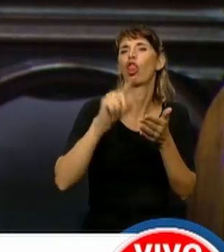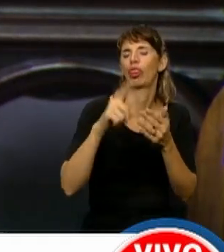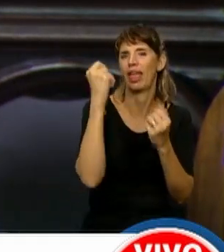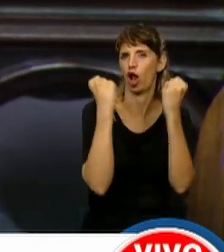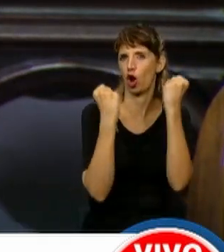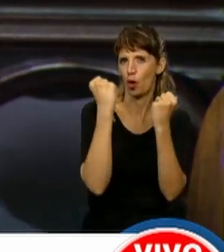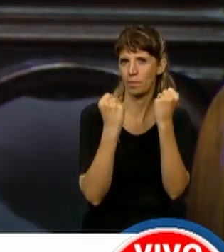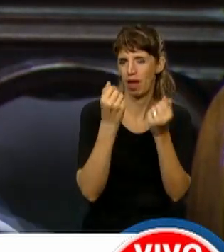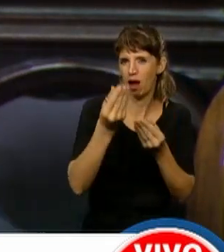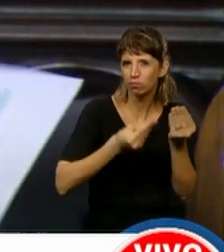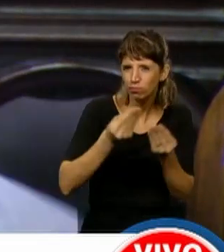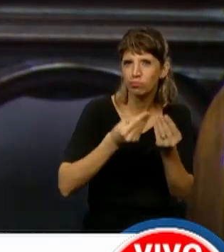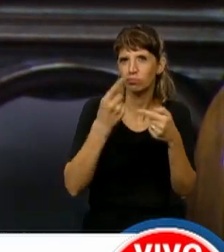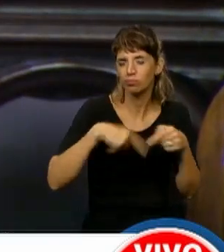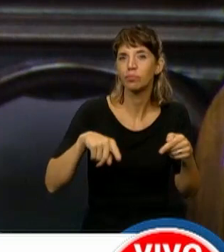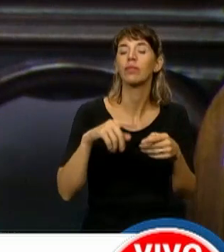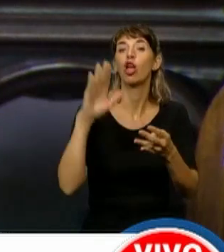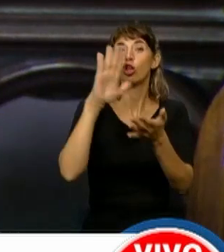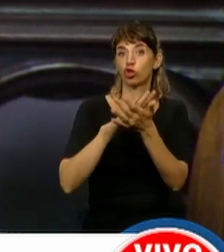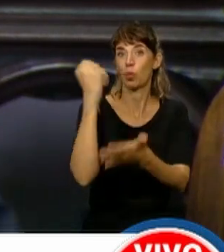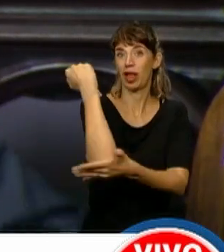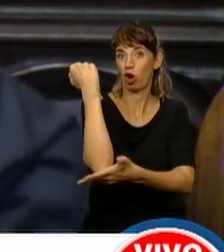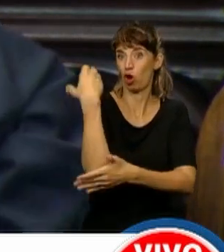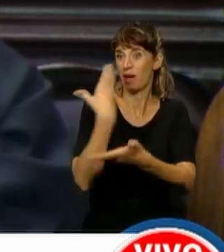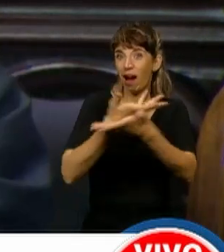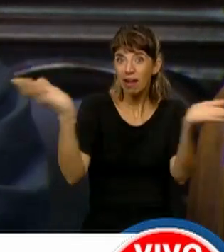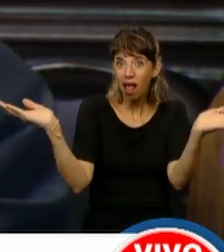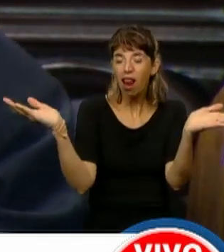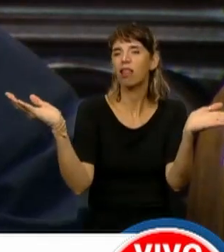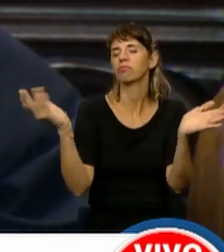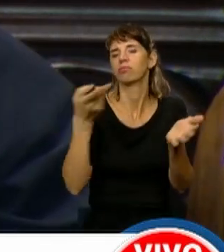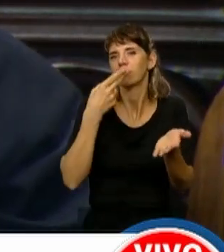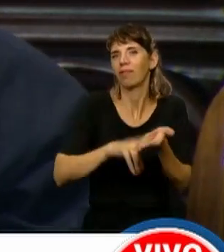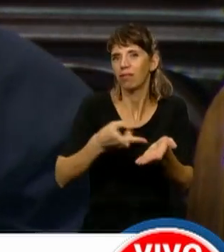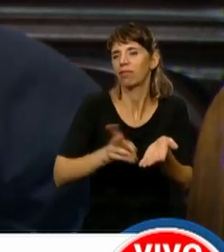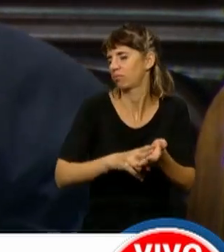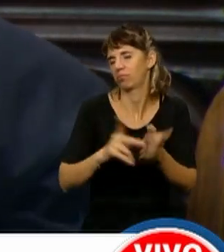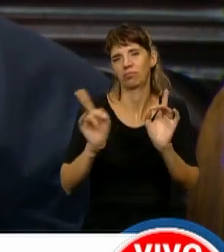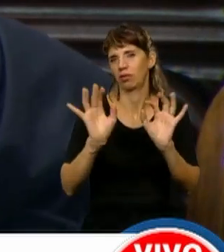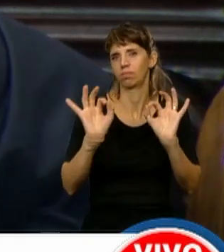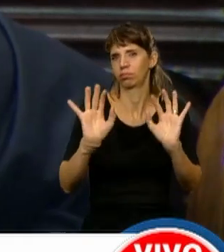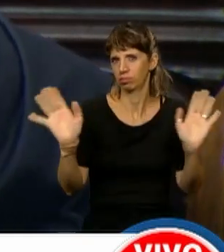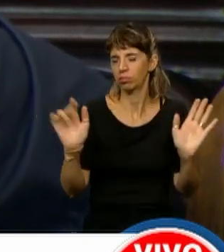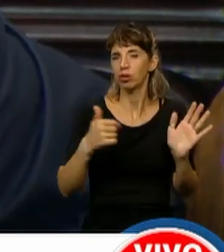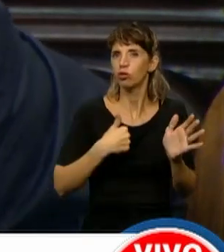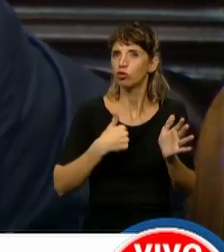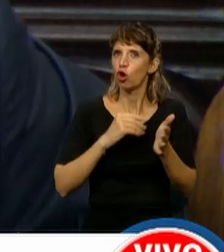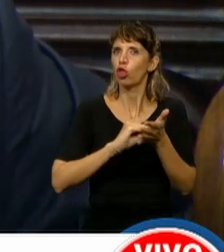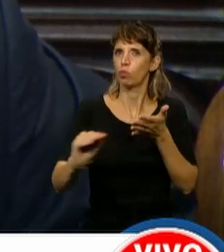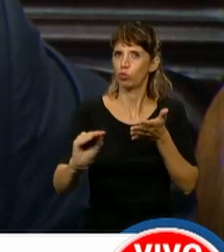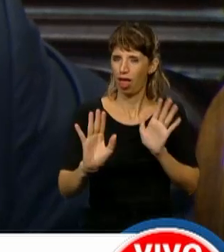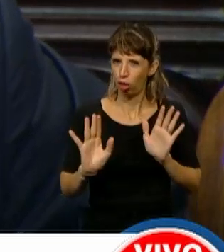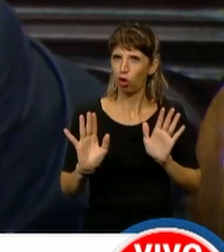macroeconómica no la voy a repetir. La verdad que como diputado